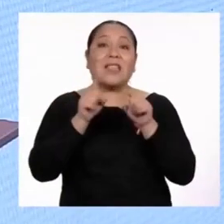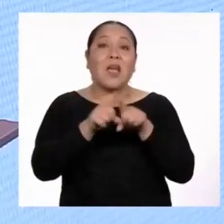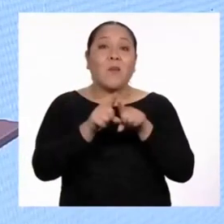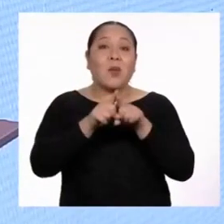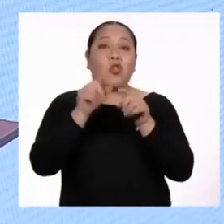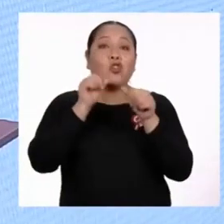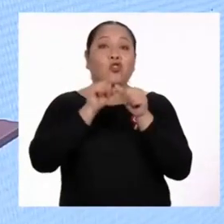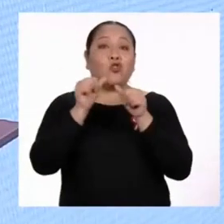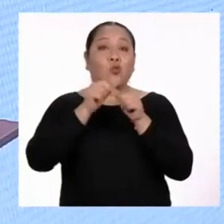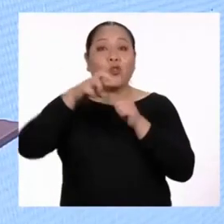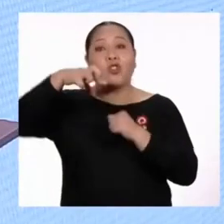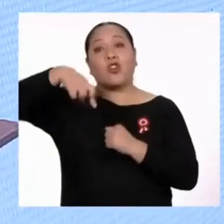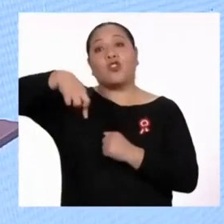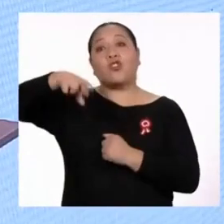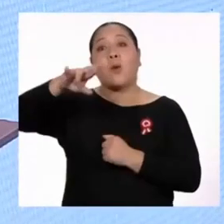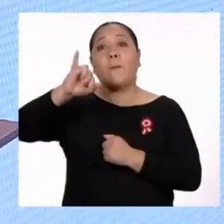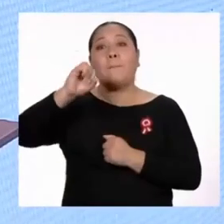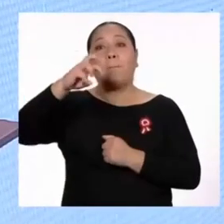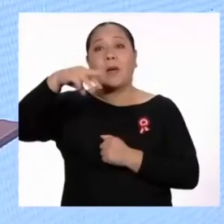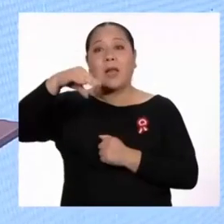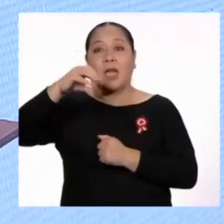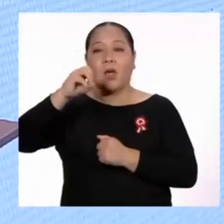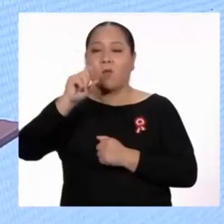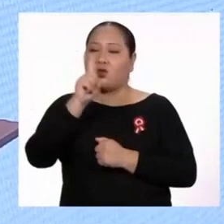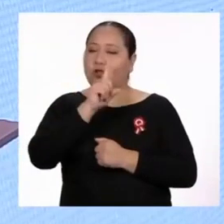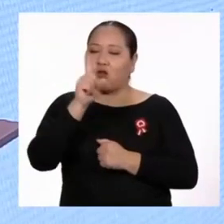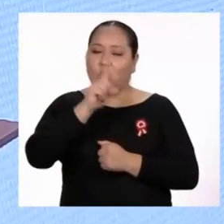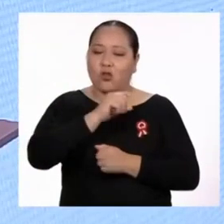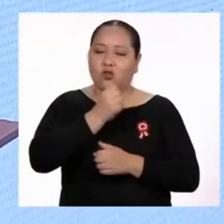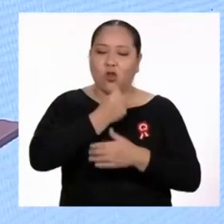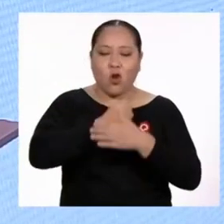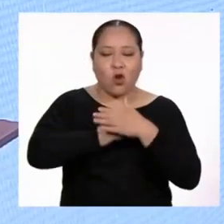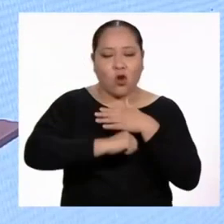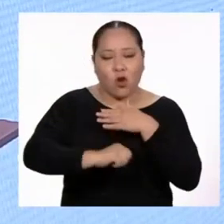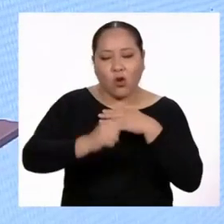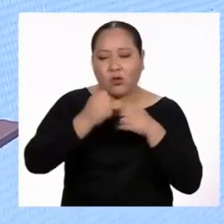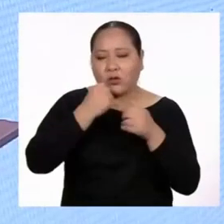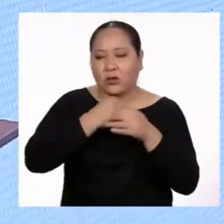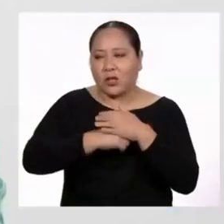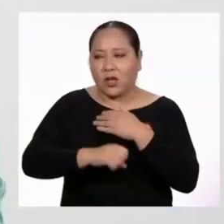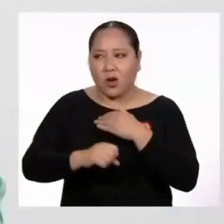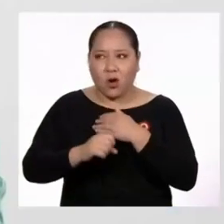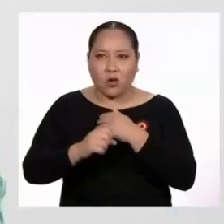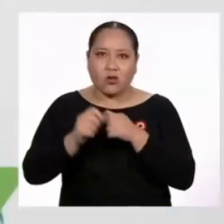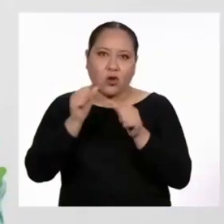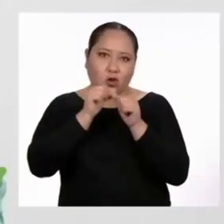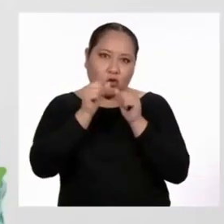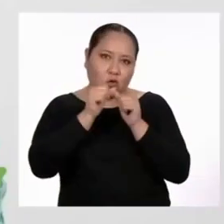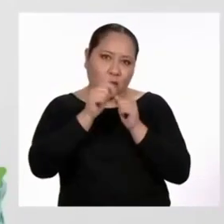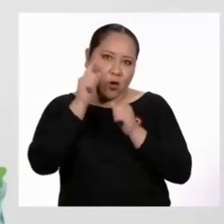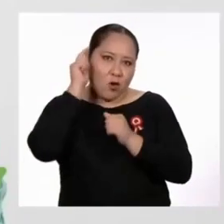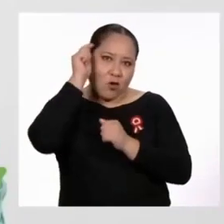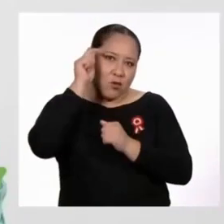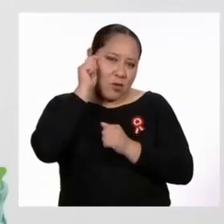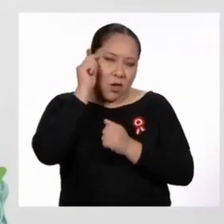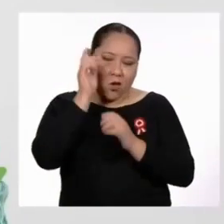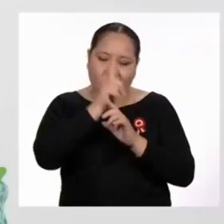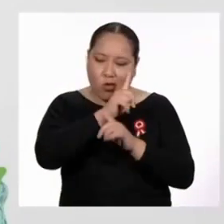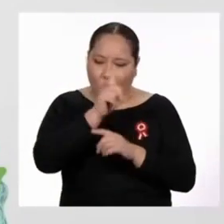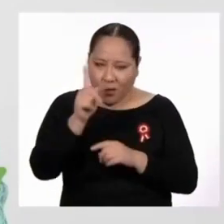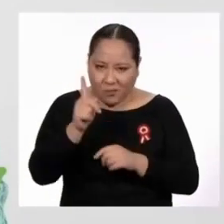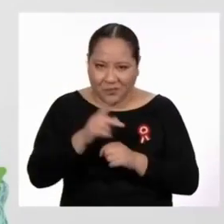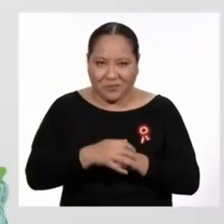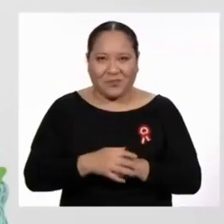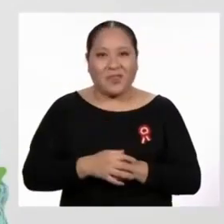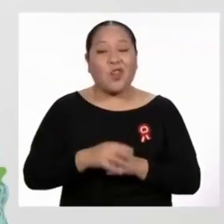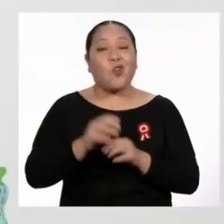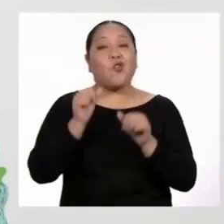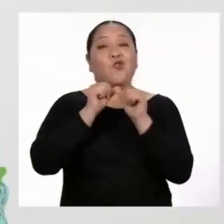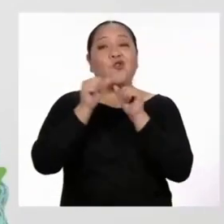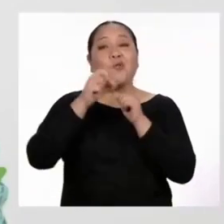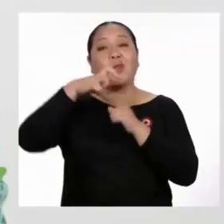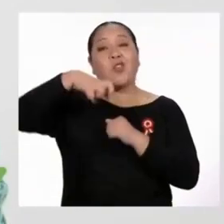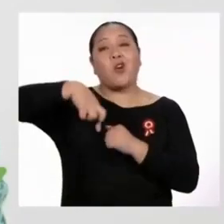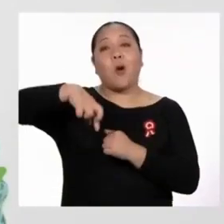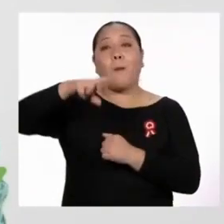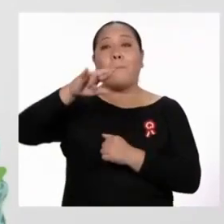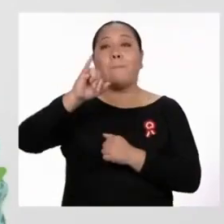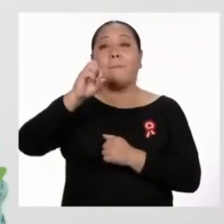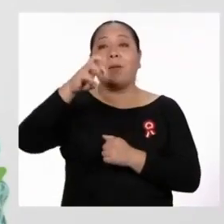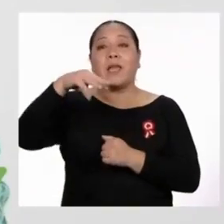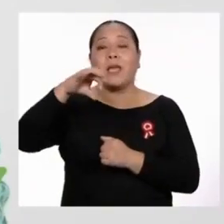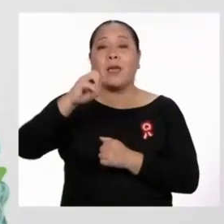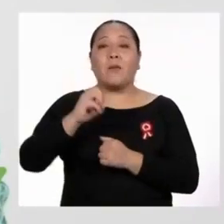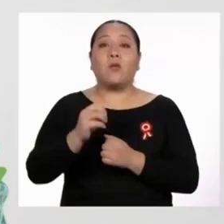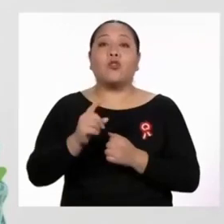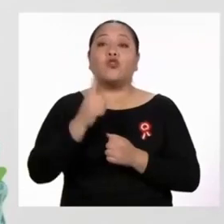Y no son los hijos de los números tíos. Un número primo es aquel número que solamente